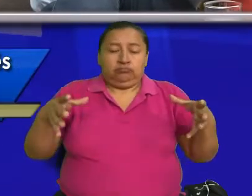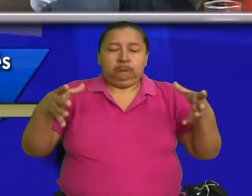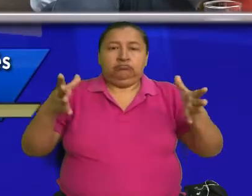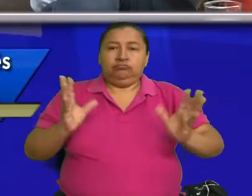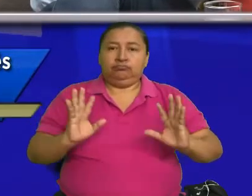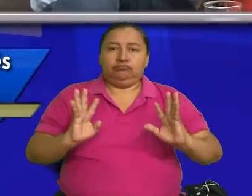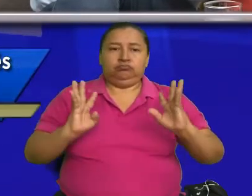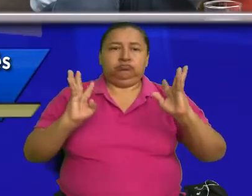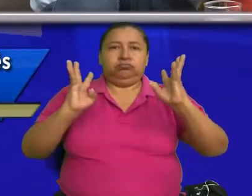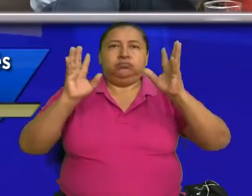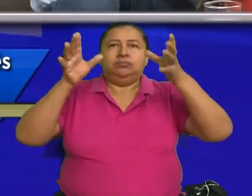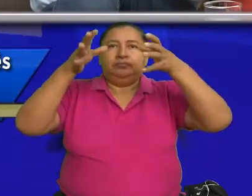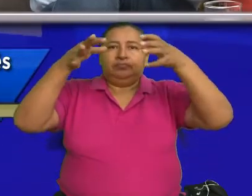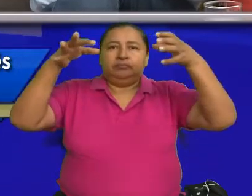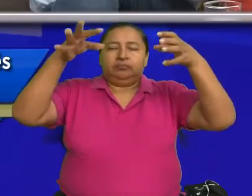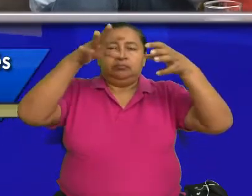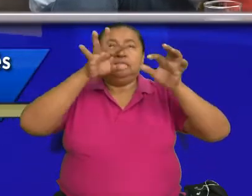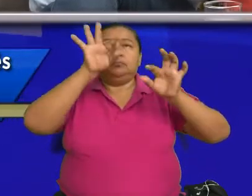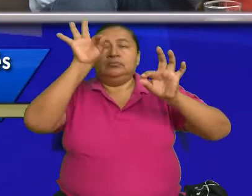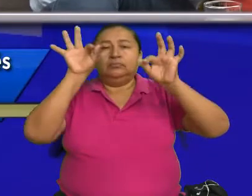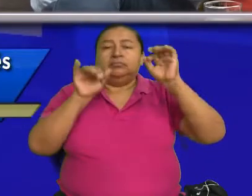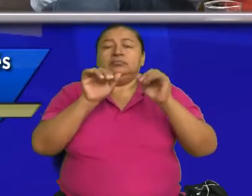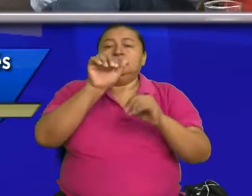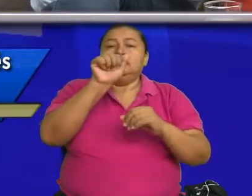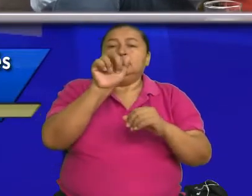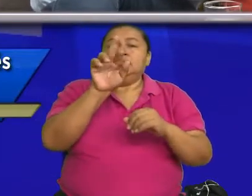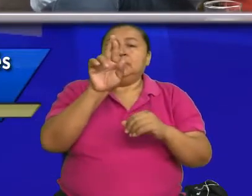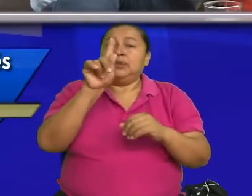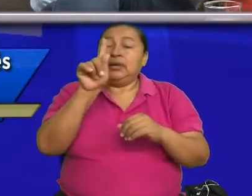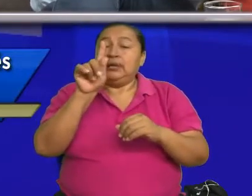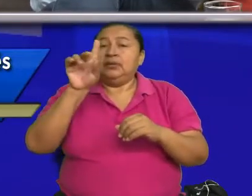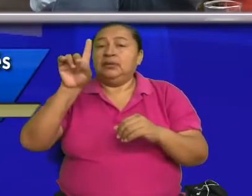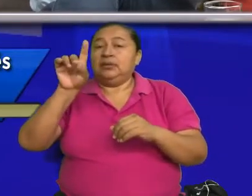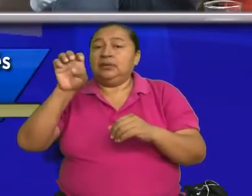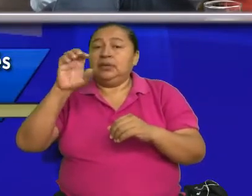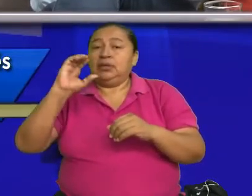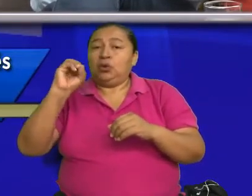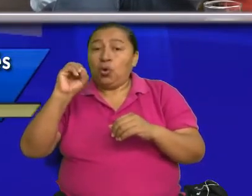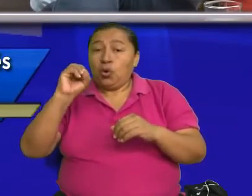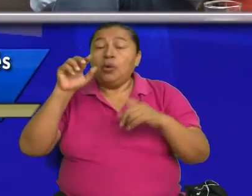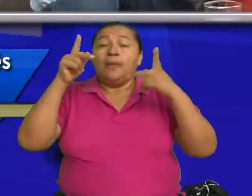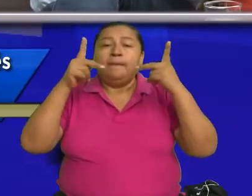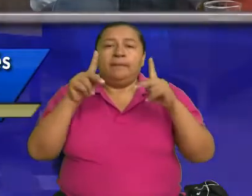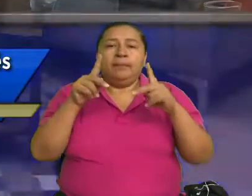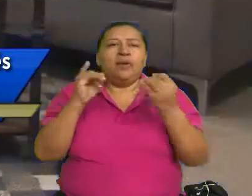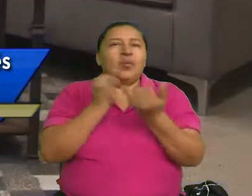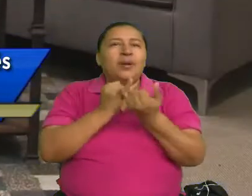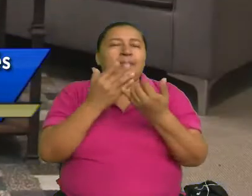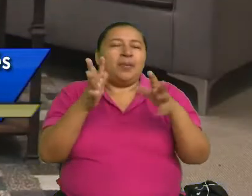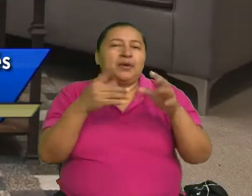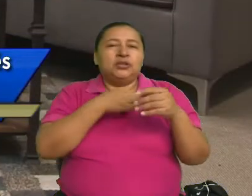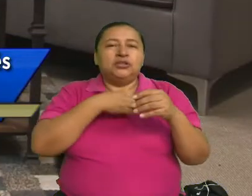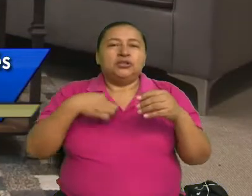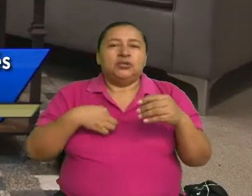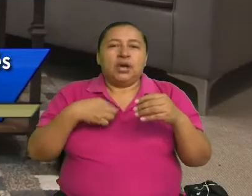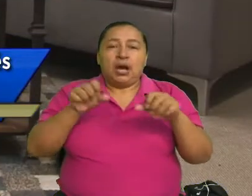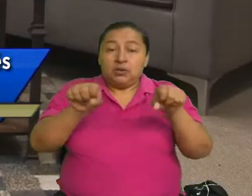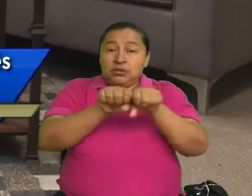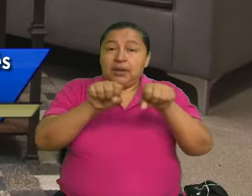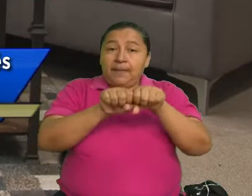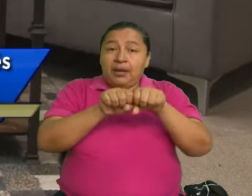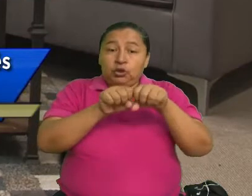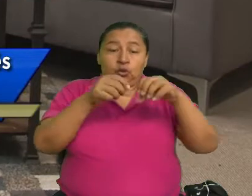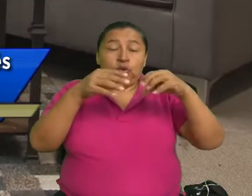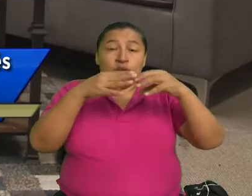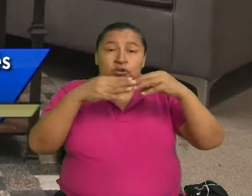de la música con elementos art déco. Parecen chinos, si te fijas. Hay un zapato chino y un